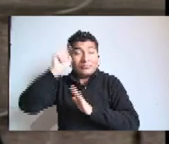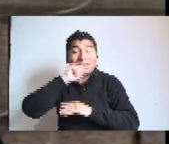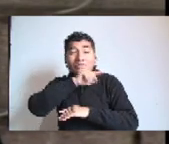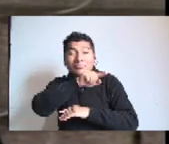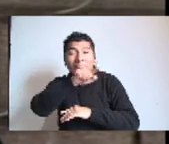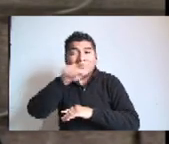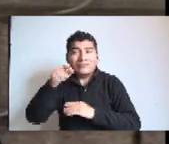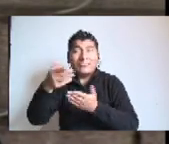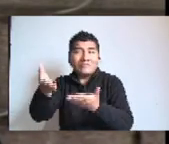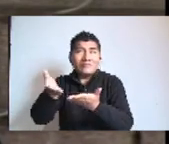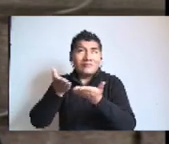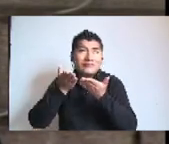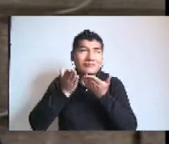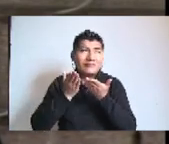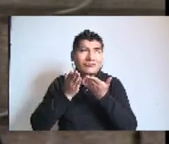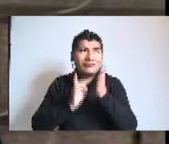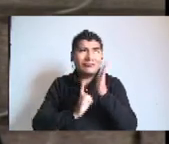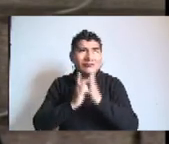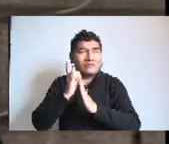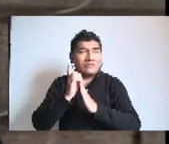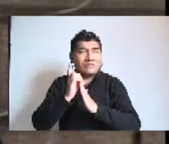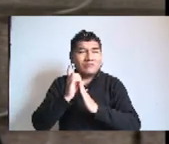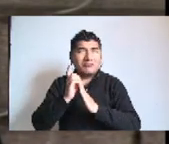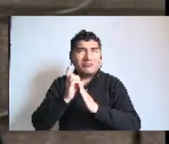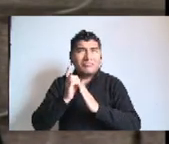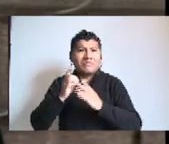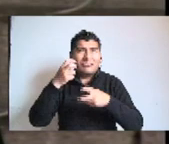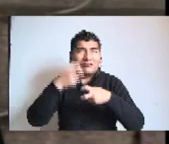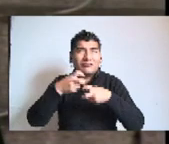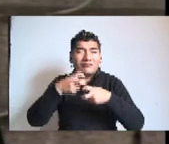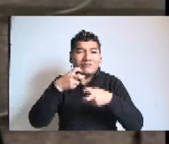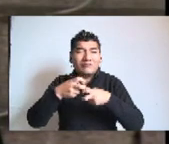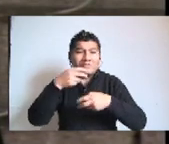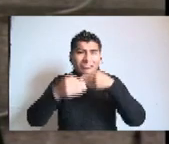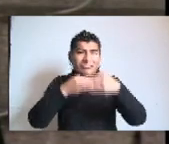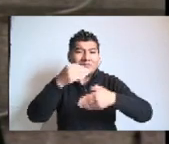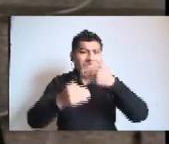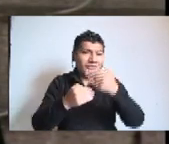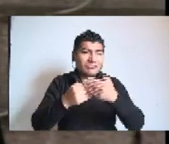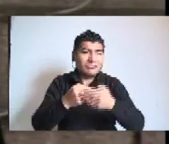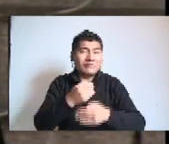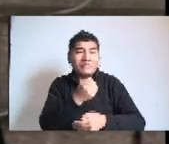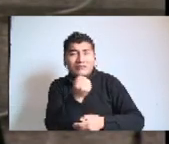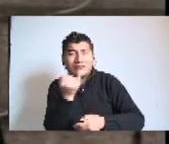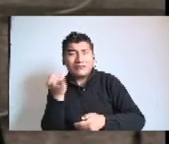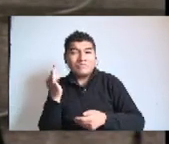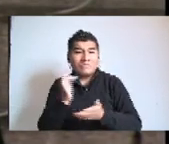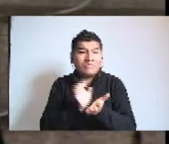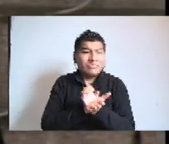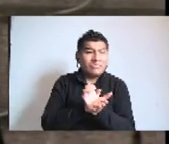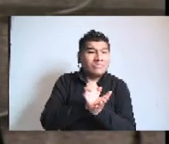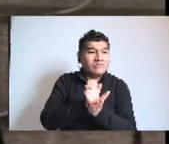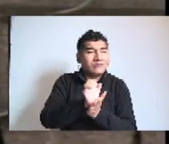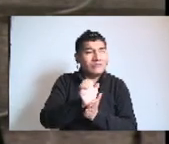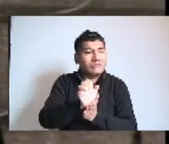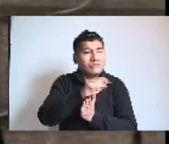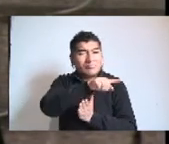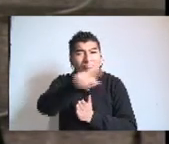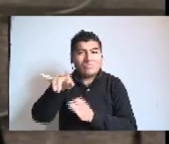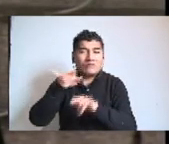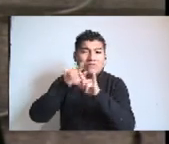¿Ofrecen un desarrollo simplemente inmanente? Y algunos niegan y se burlan de